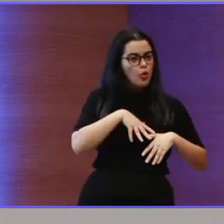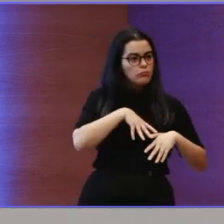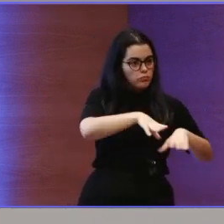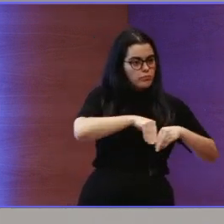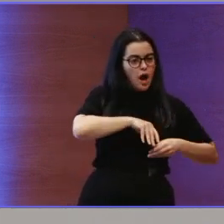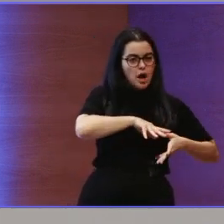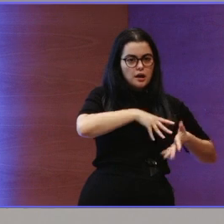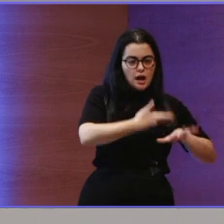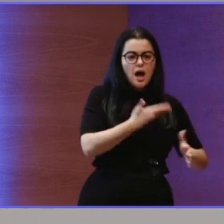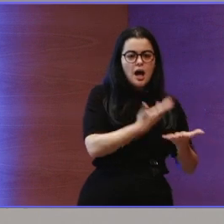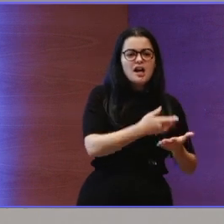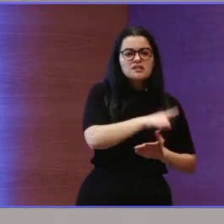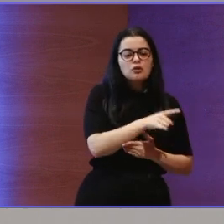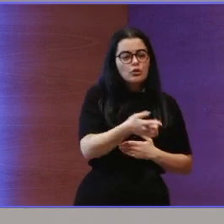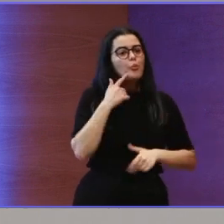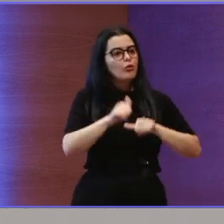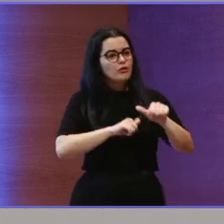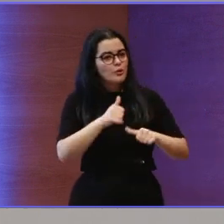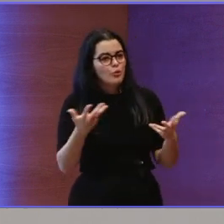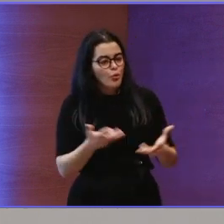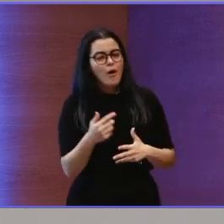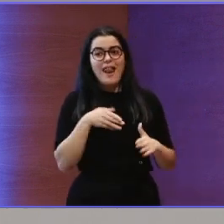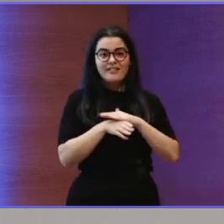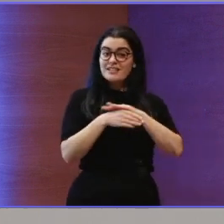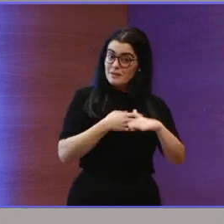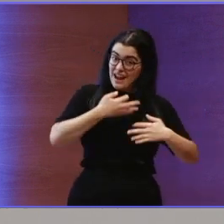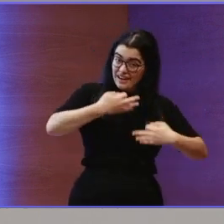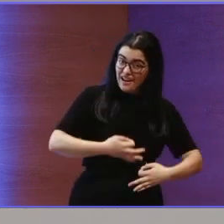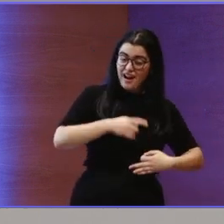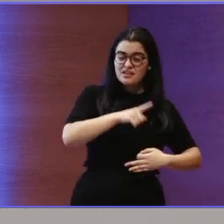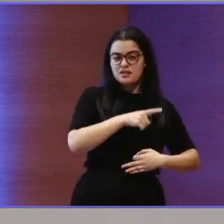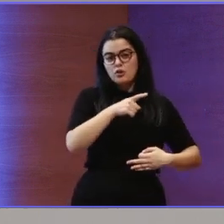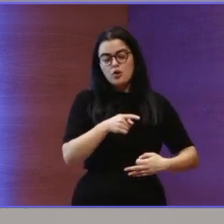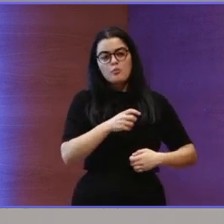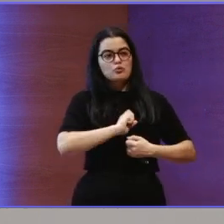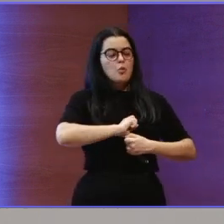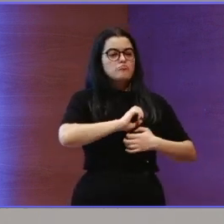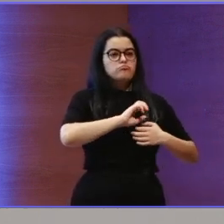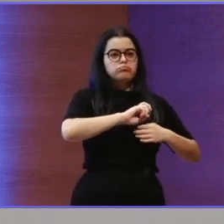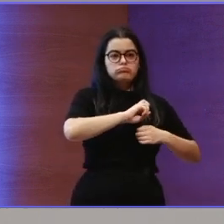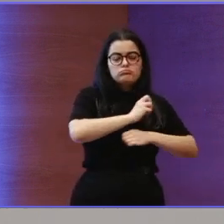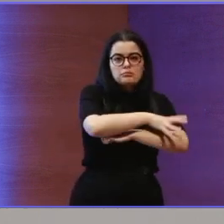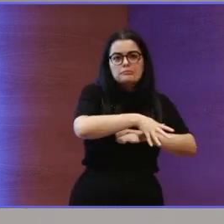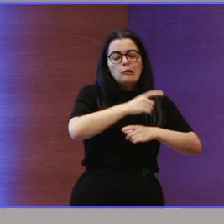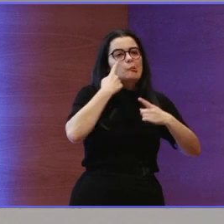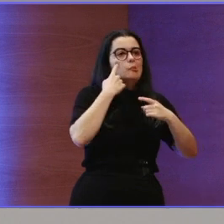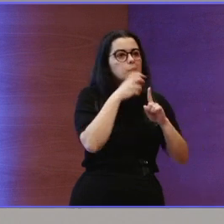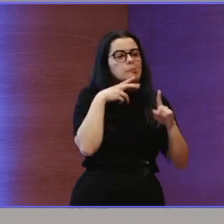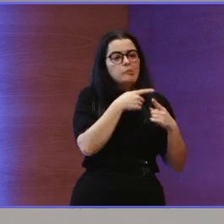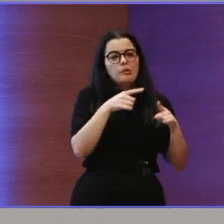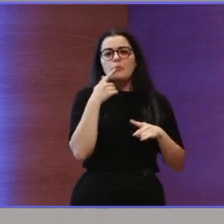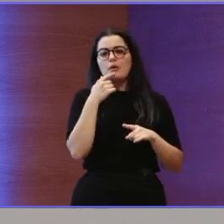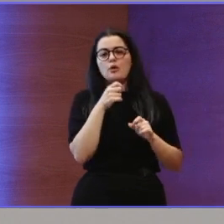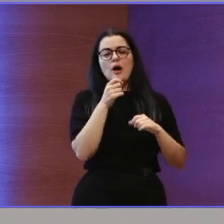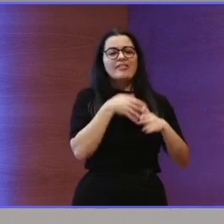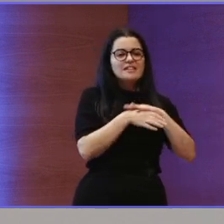qué accesibilidad qué procedimientos tenemos qué accesibilidad multi dimensional tenemos no no solamente accesibilidad física